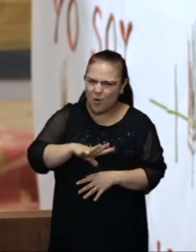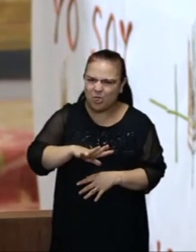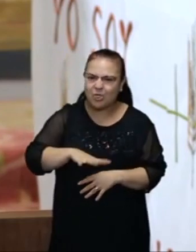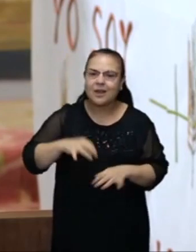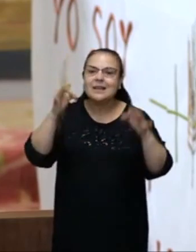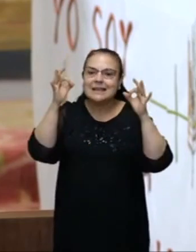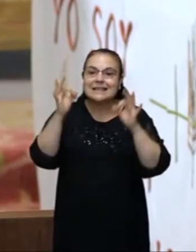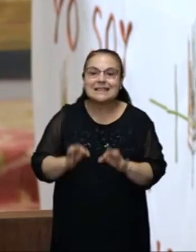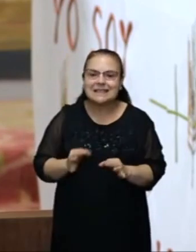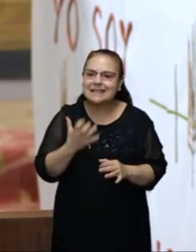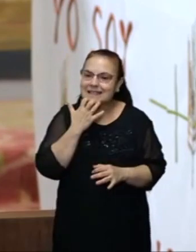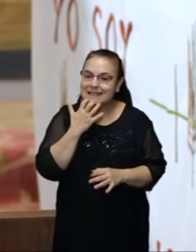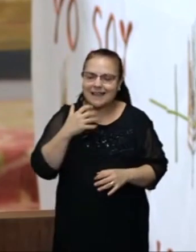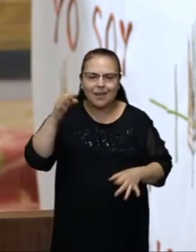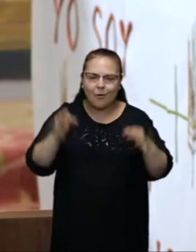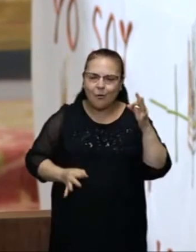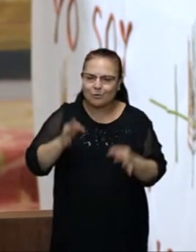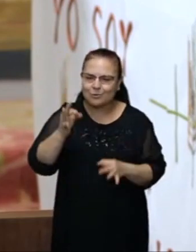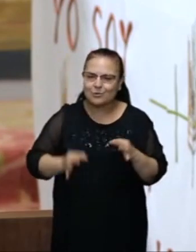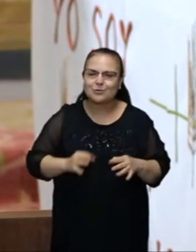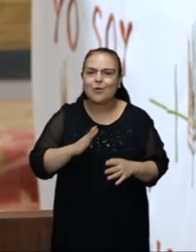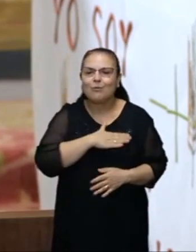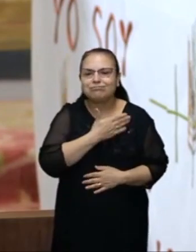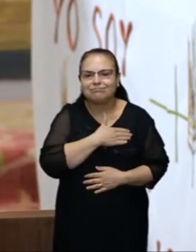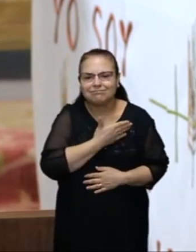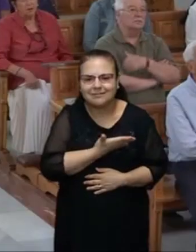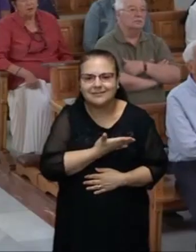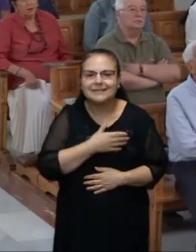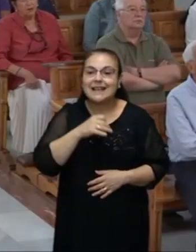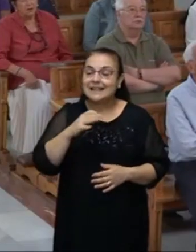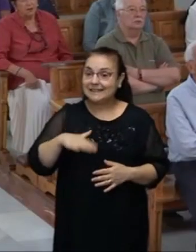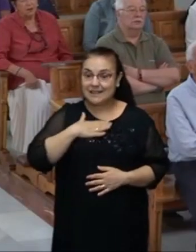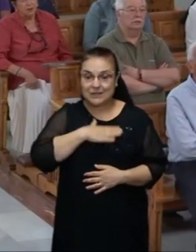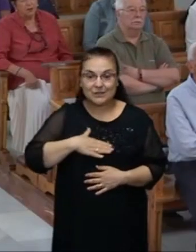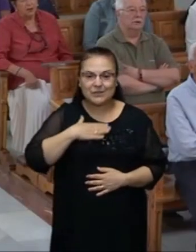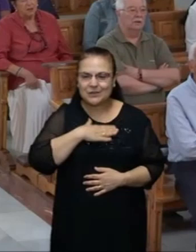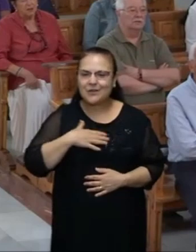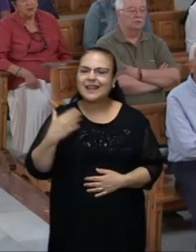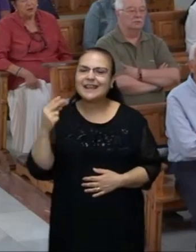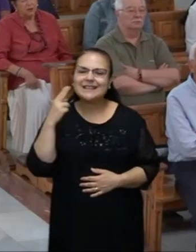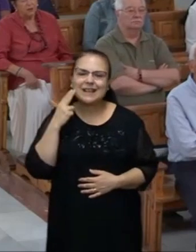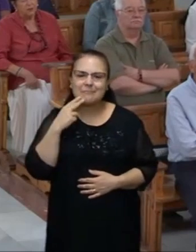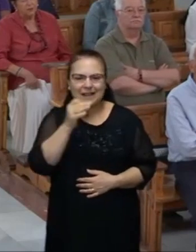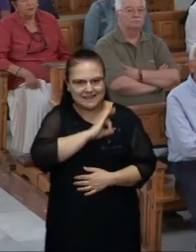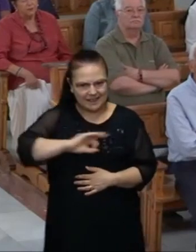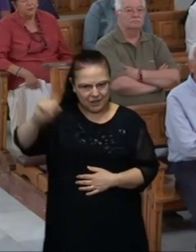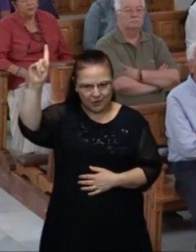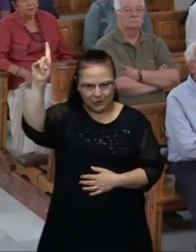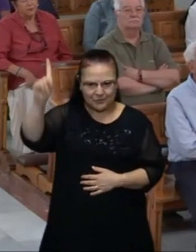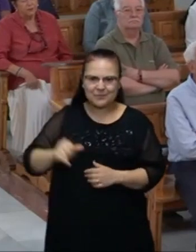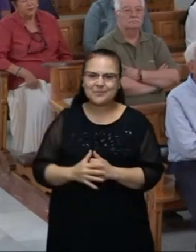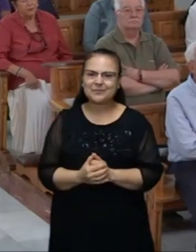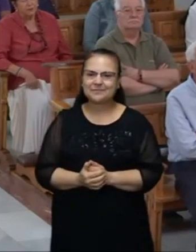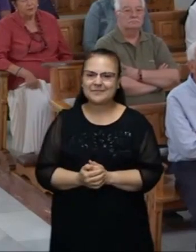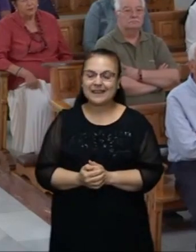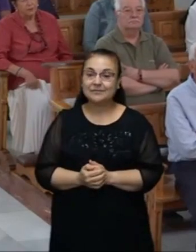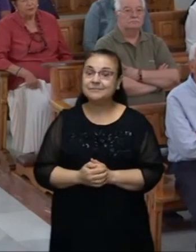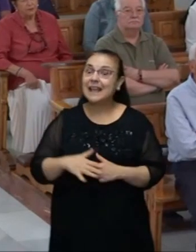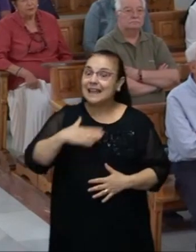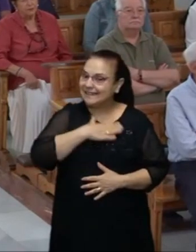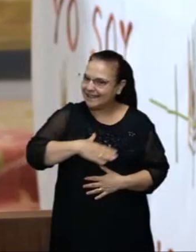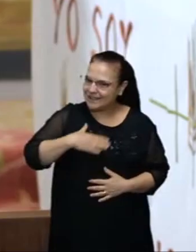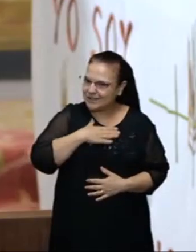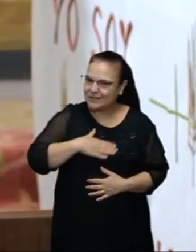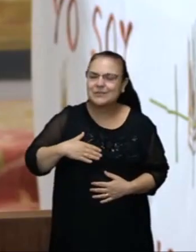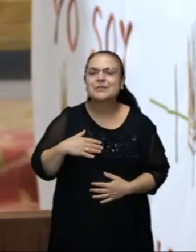es justo, clemente y compasivo. Dichoso quien teme al Señor. Dichoso